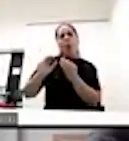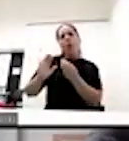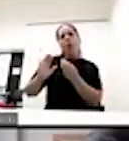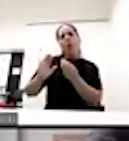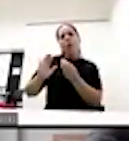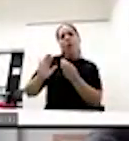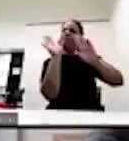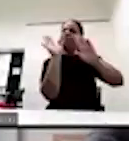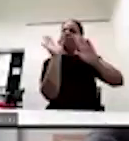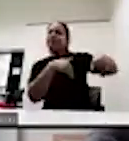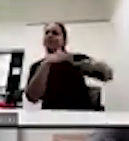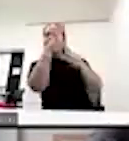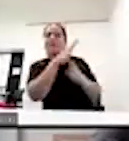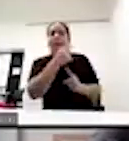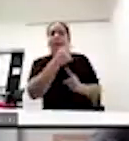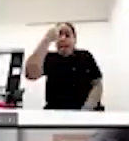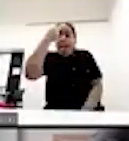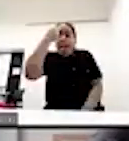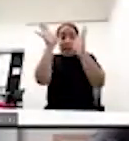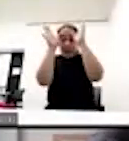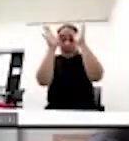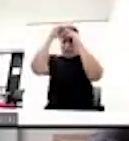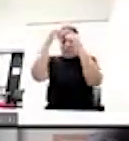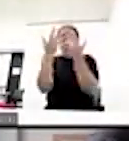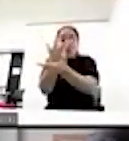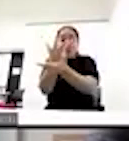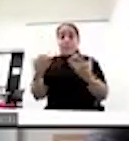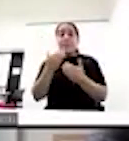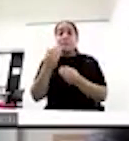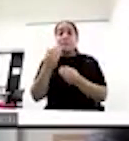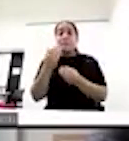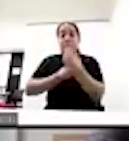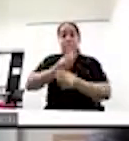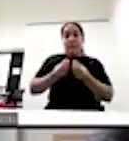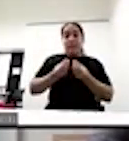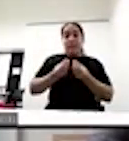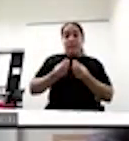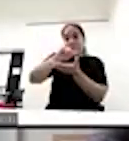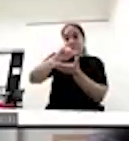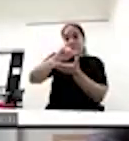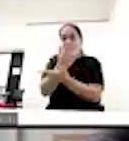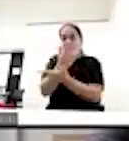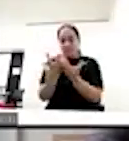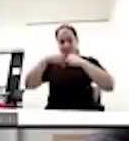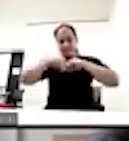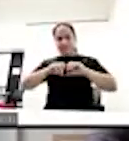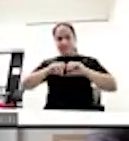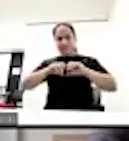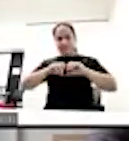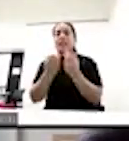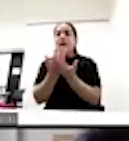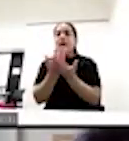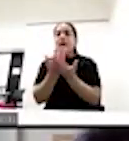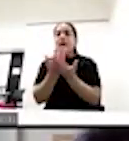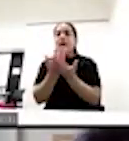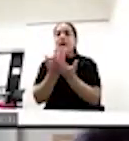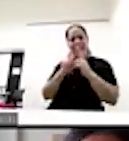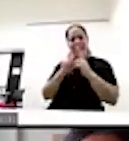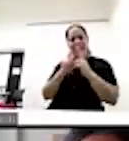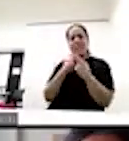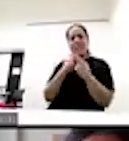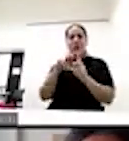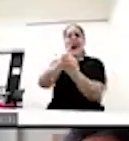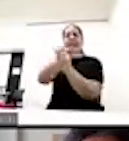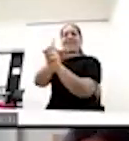realidades y creencias impuestas que nos desarraigan de lo propio, alterando nuestra relación con la